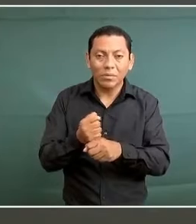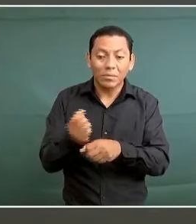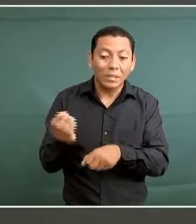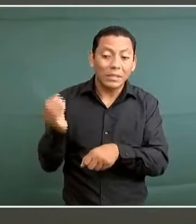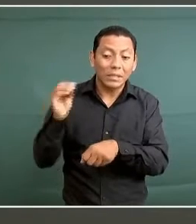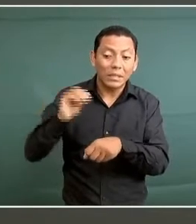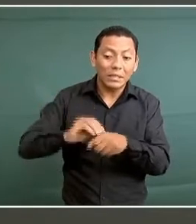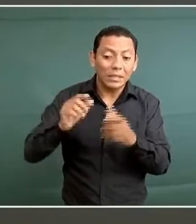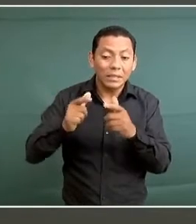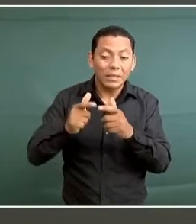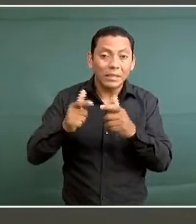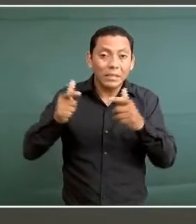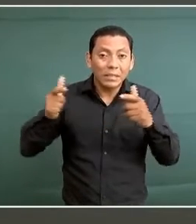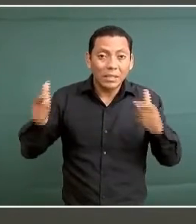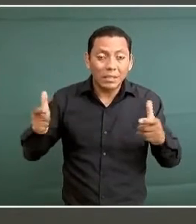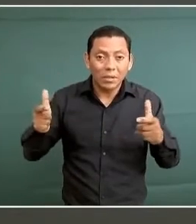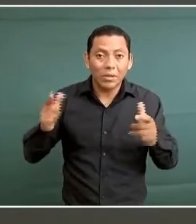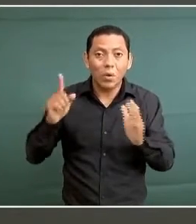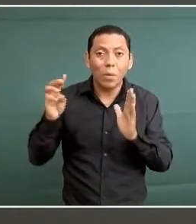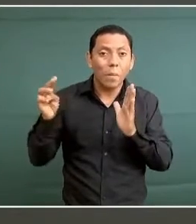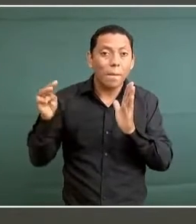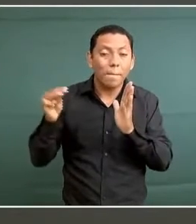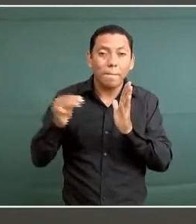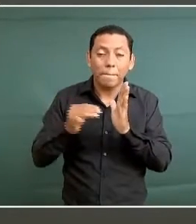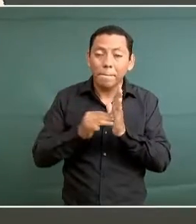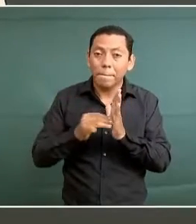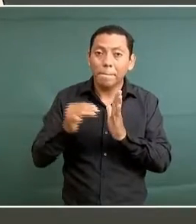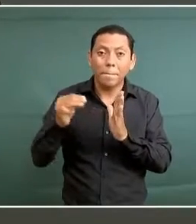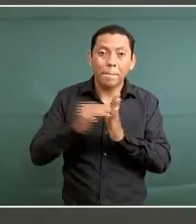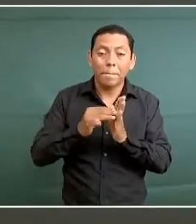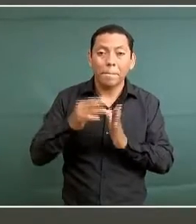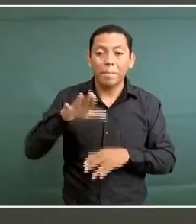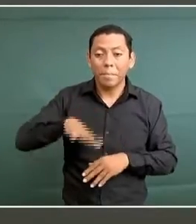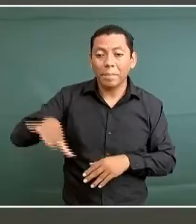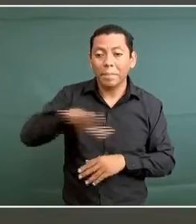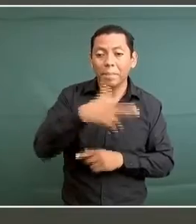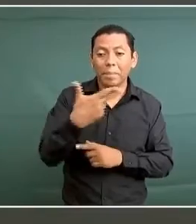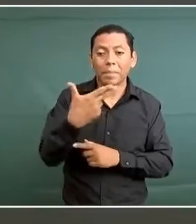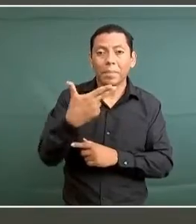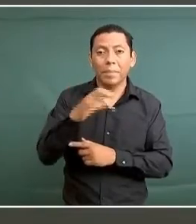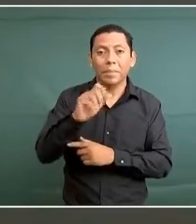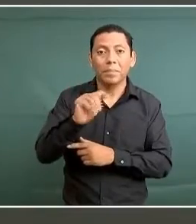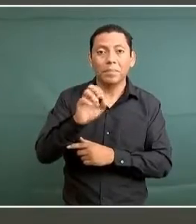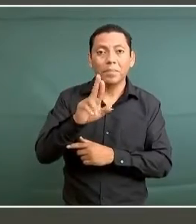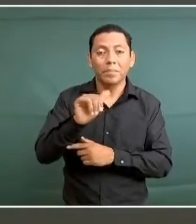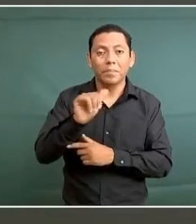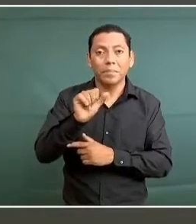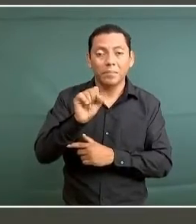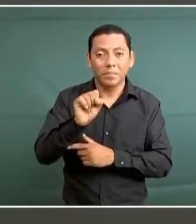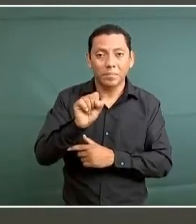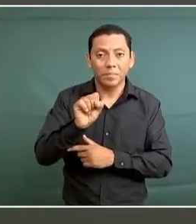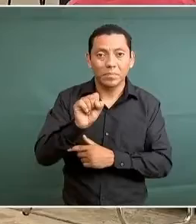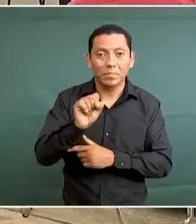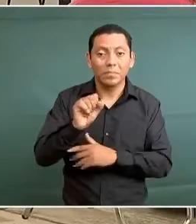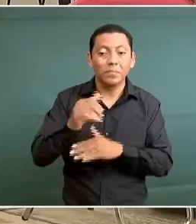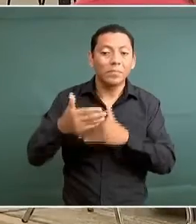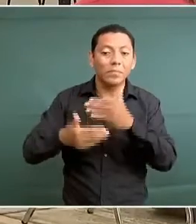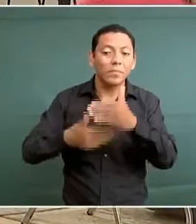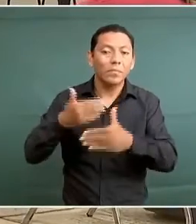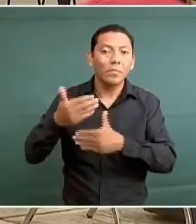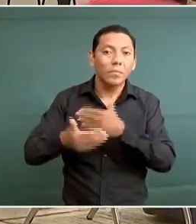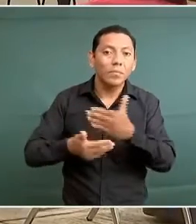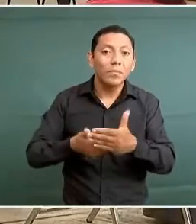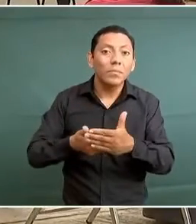a un millón de hectáreas y va a generar